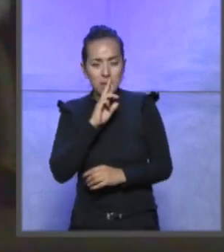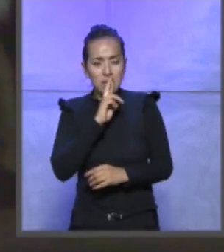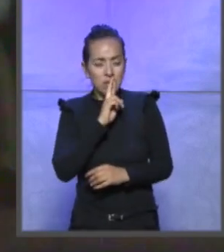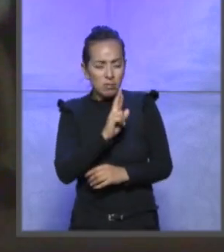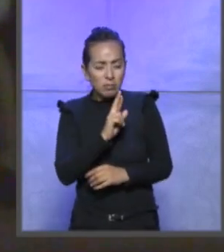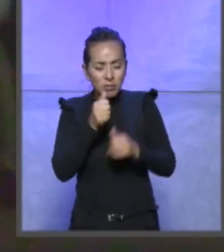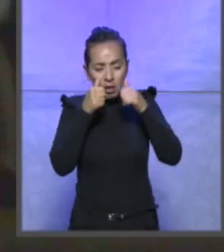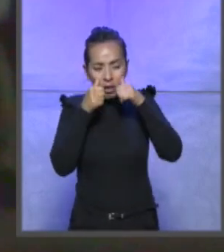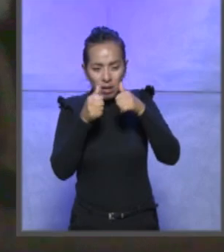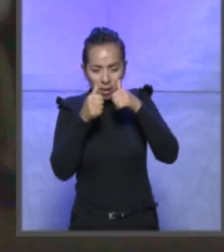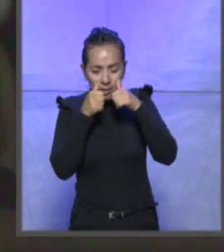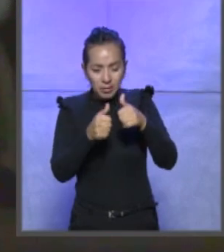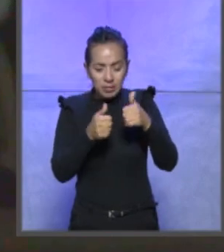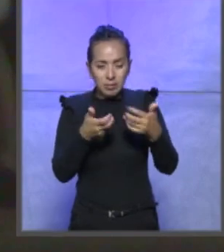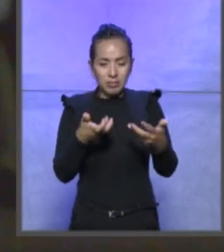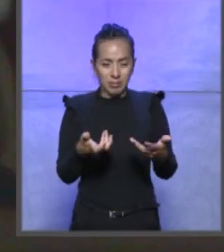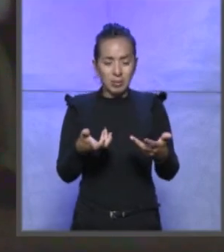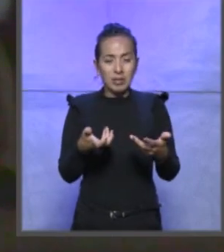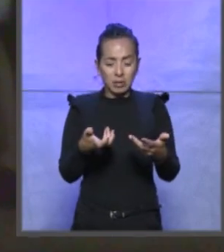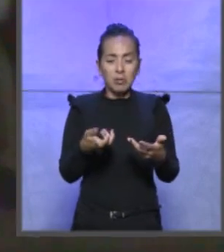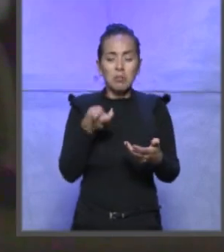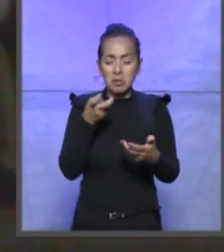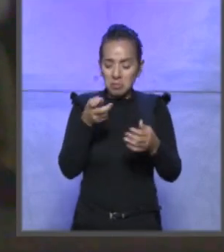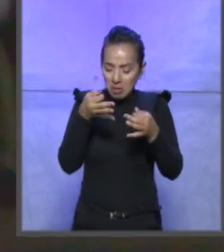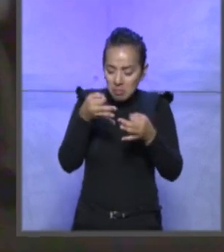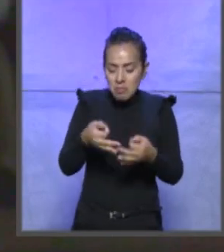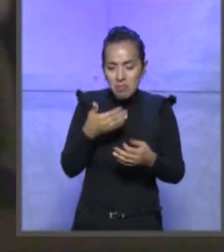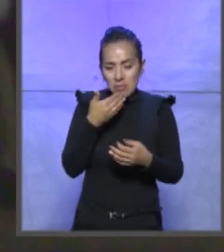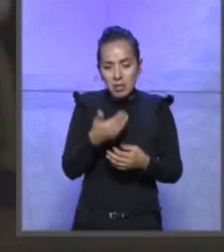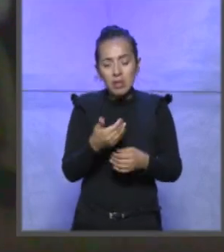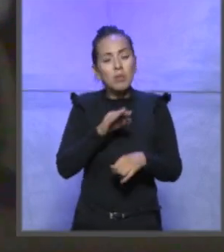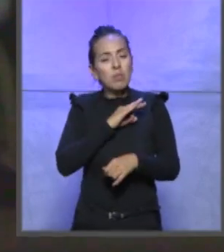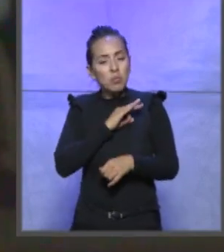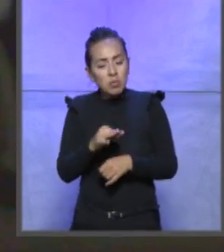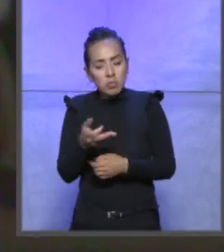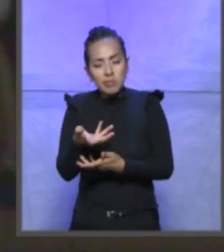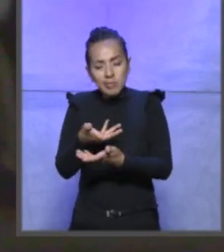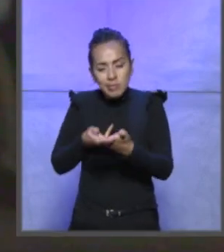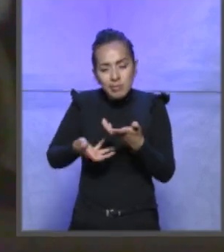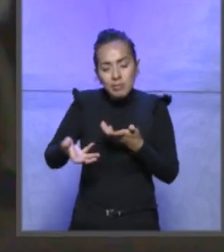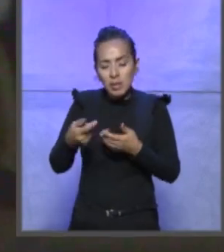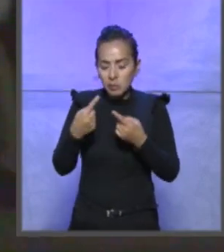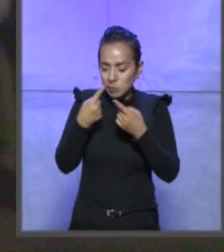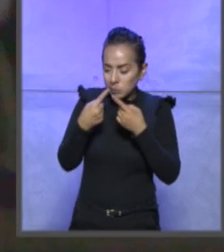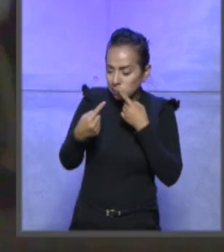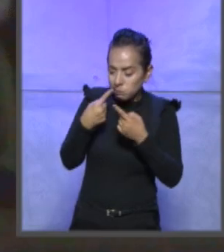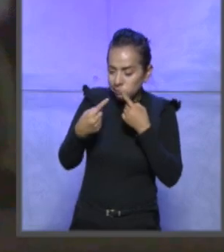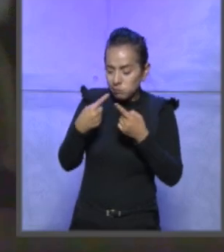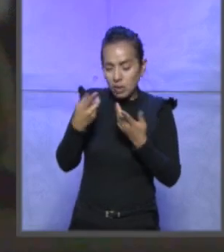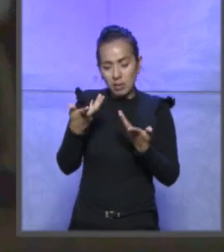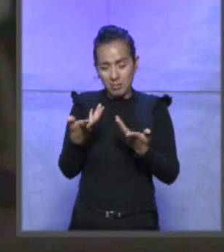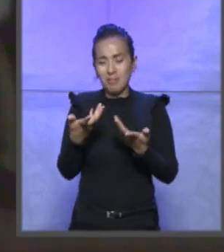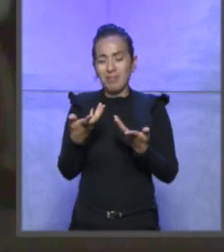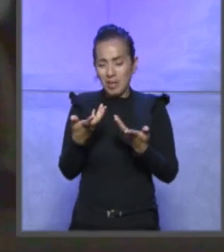las ideas, escucharlas, como bien se trata esta actividad, y poder compartir, debatir y